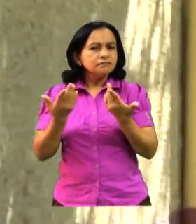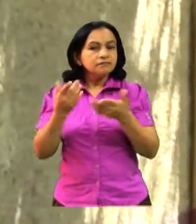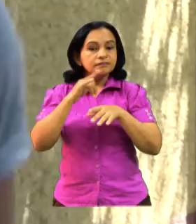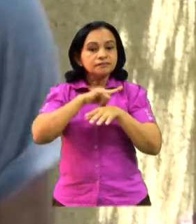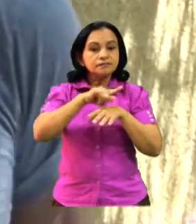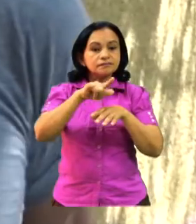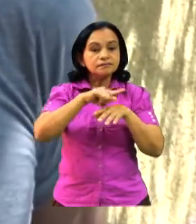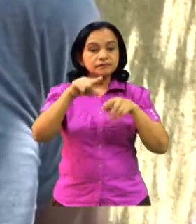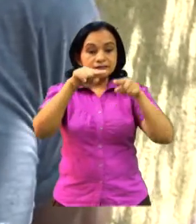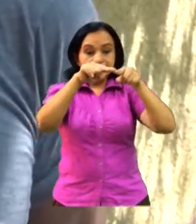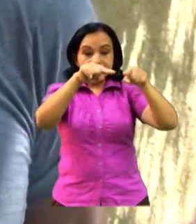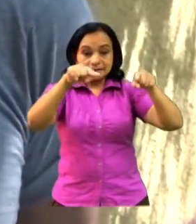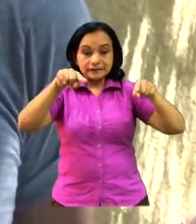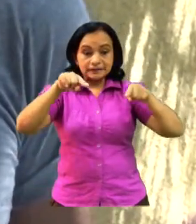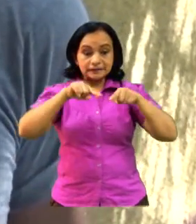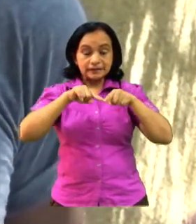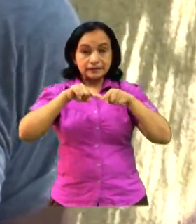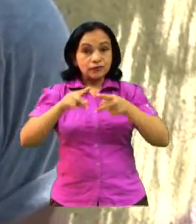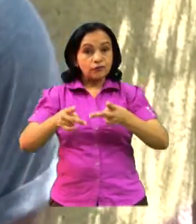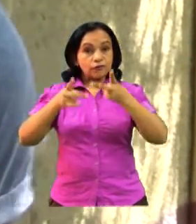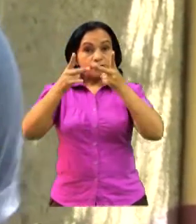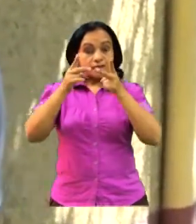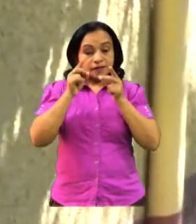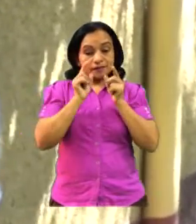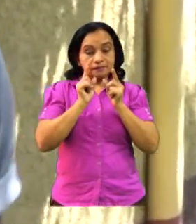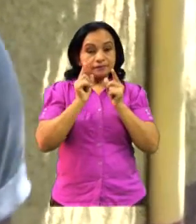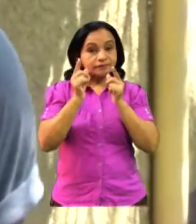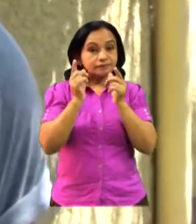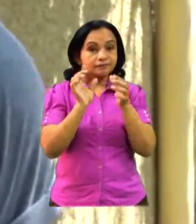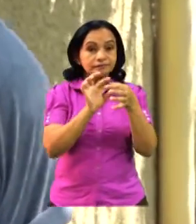es buscar el triángulo de la vida que le dicen,